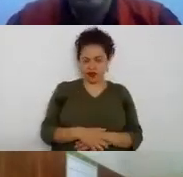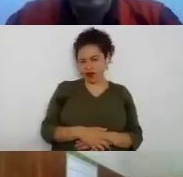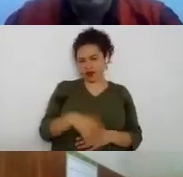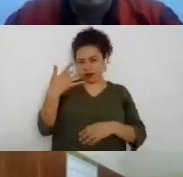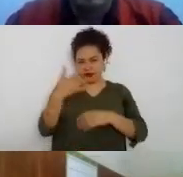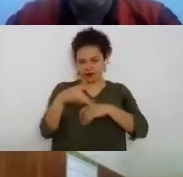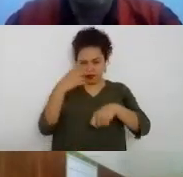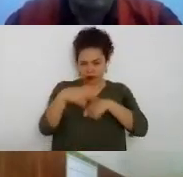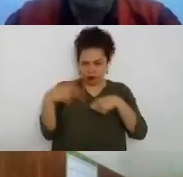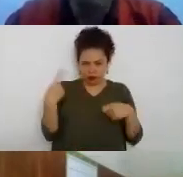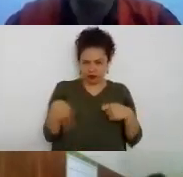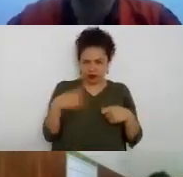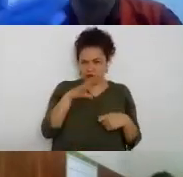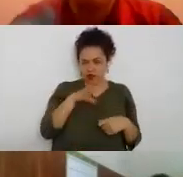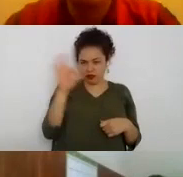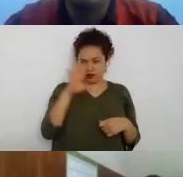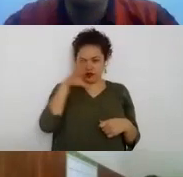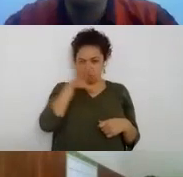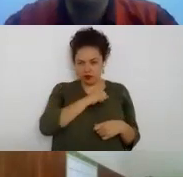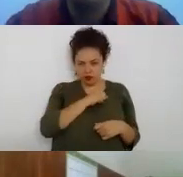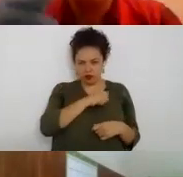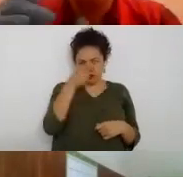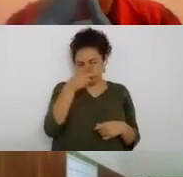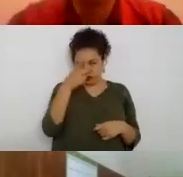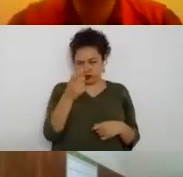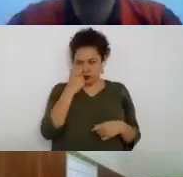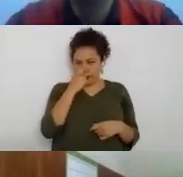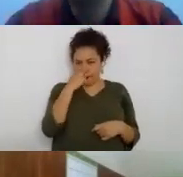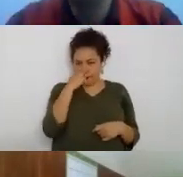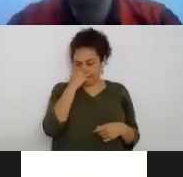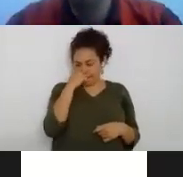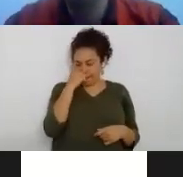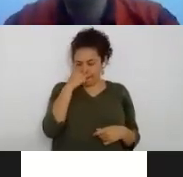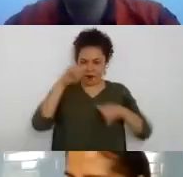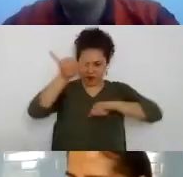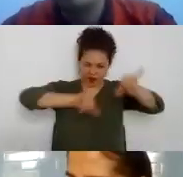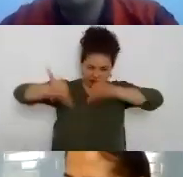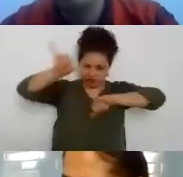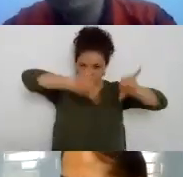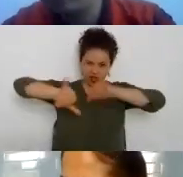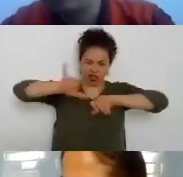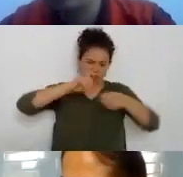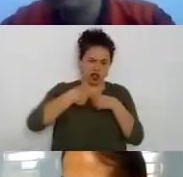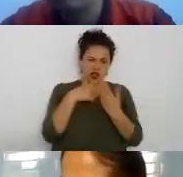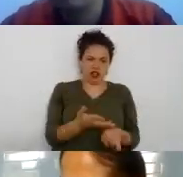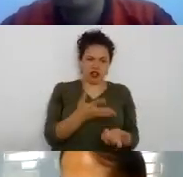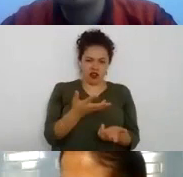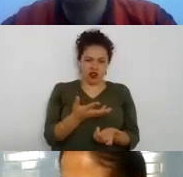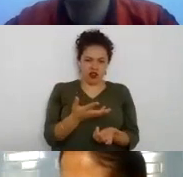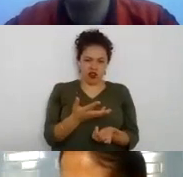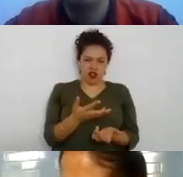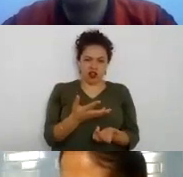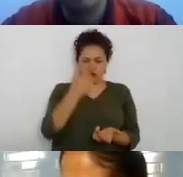presentar ya sea por calor, como lo comentaban, por alguna sustancia química, por radiación, que en este caso podemos